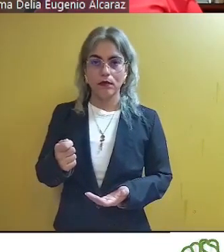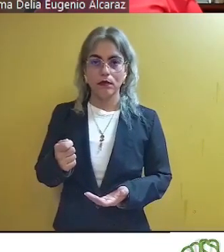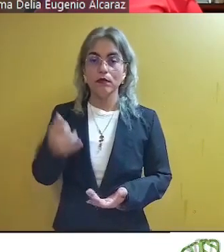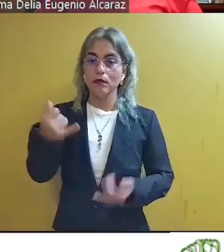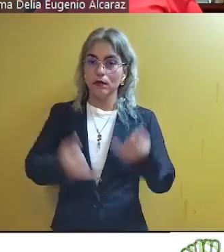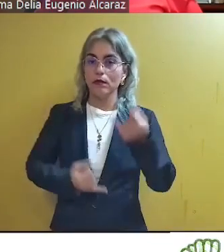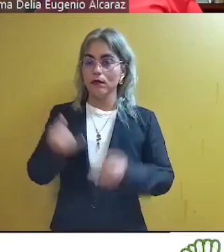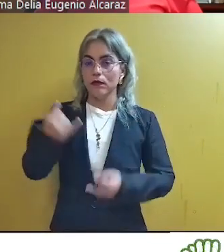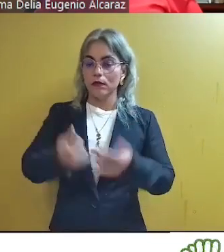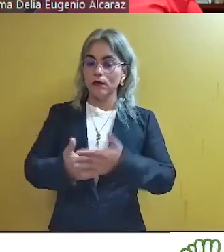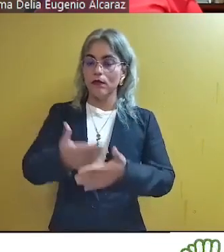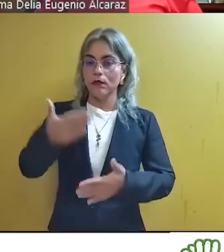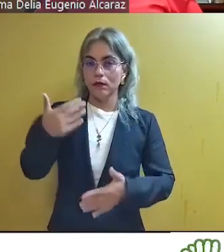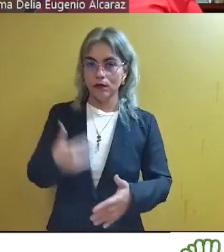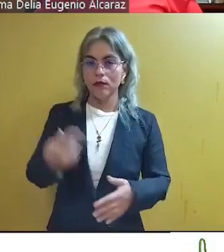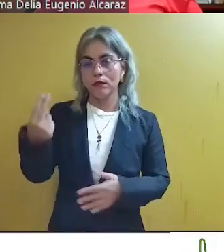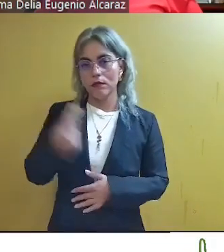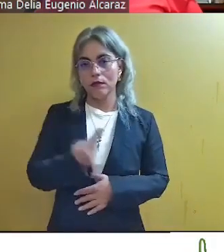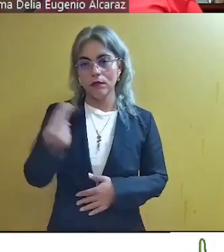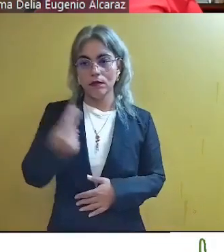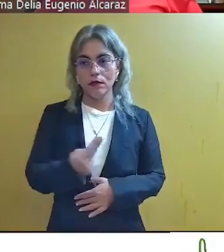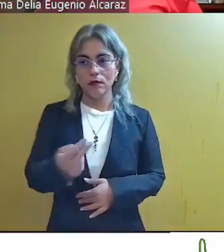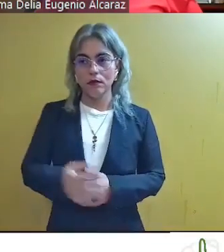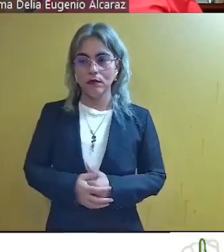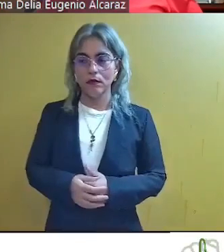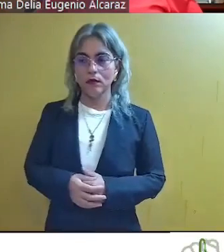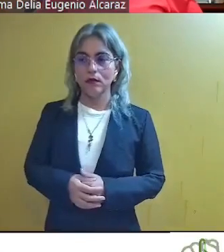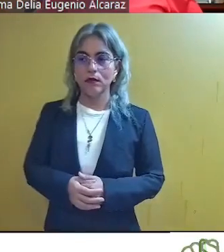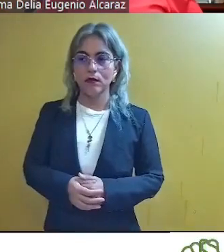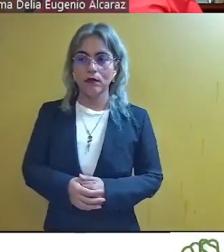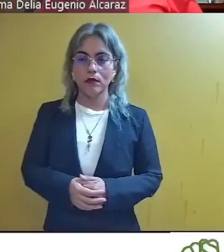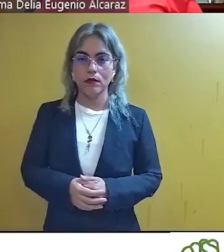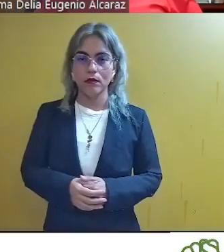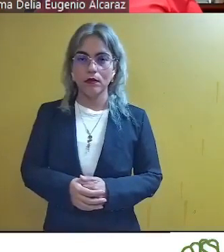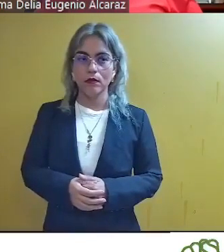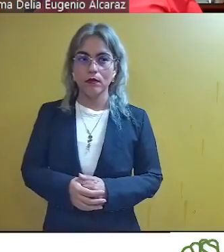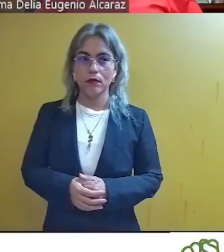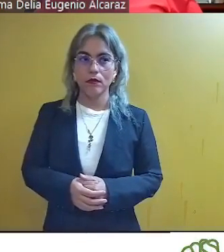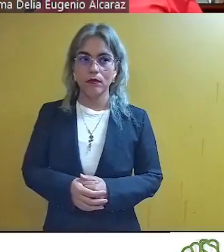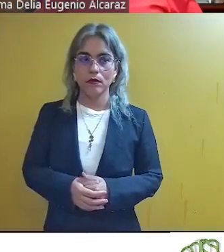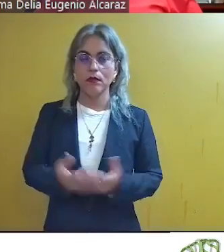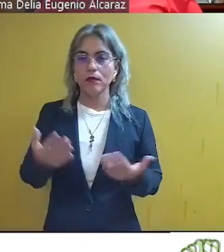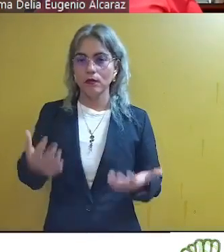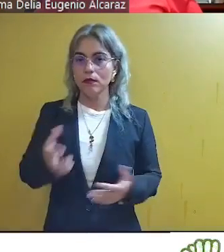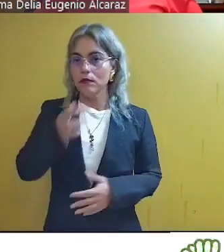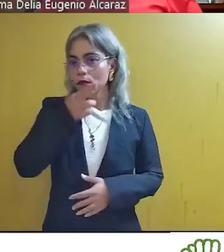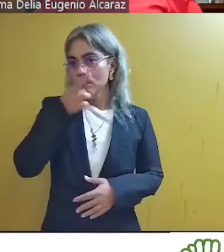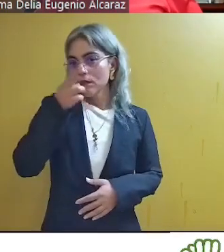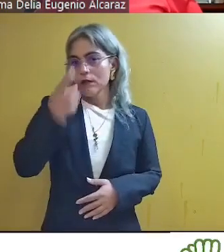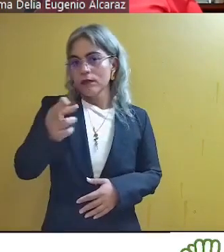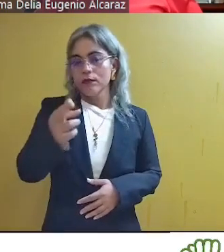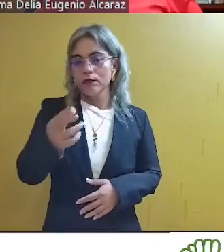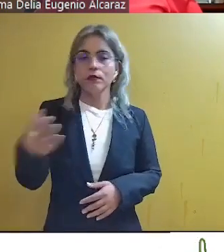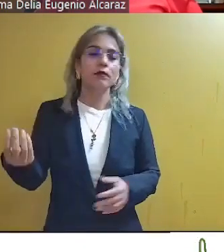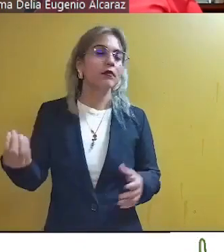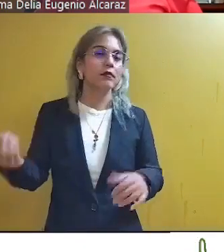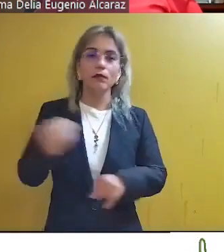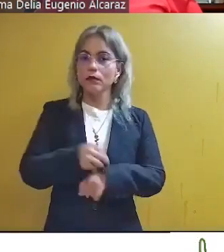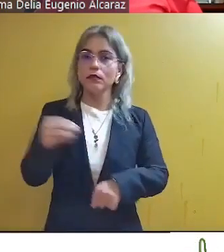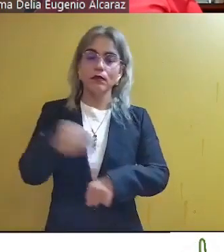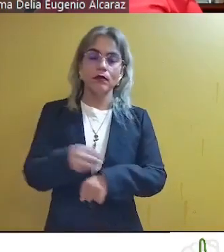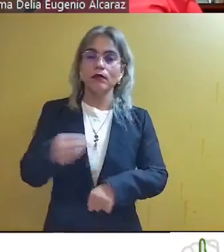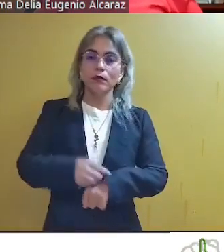litigio en la instancia correspondiente. Habida cuenta que en la etapa del cumplimiento del fallo no pueden introducirse argumentos defensivos